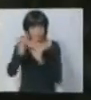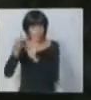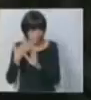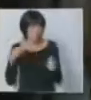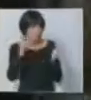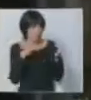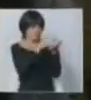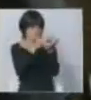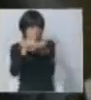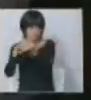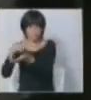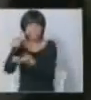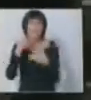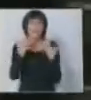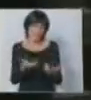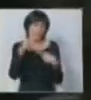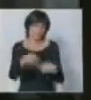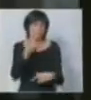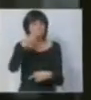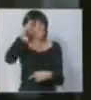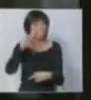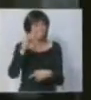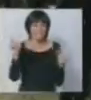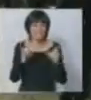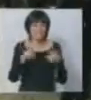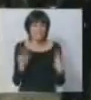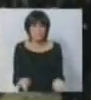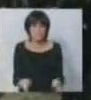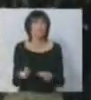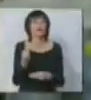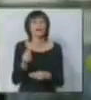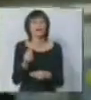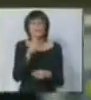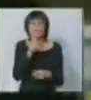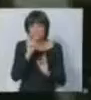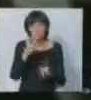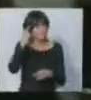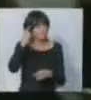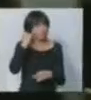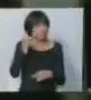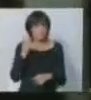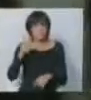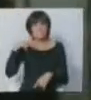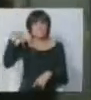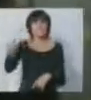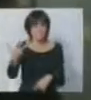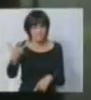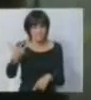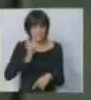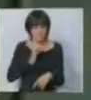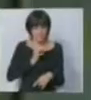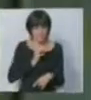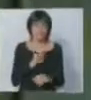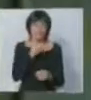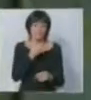mundo gracias a House of Cards, y también se conoció esta semana que va a tener una tercera temporada. Es decir, mañana a